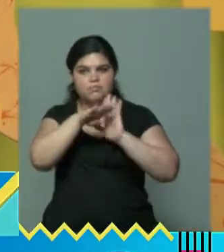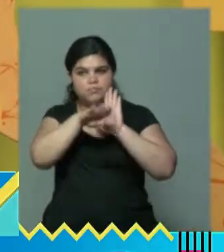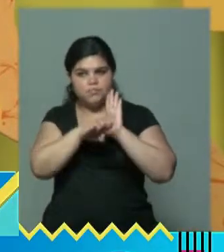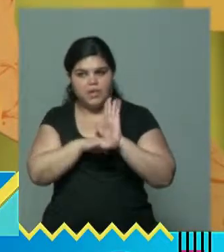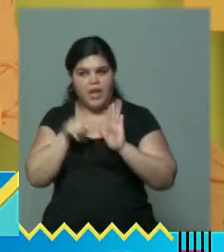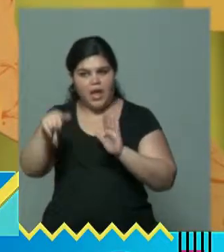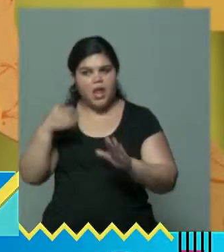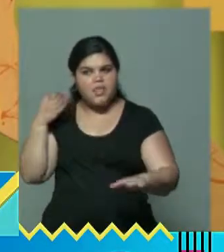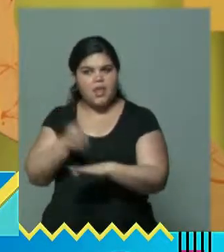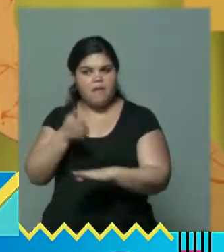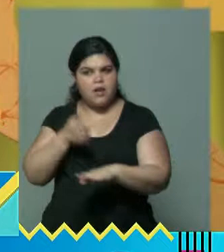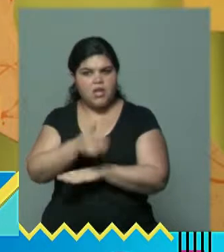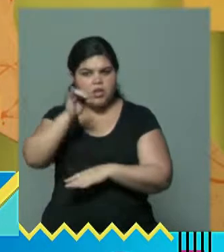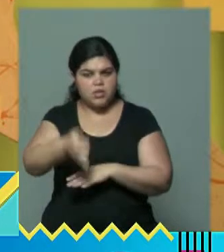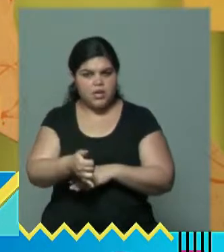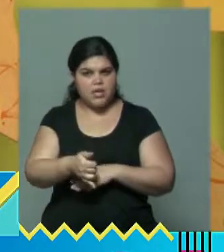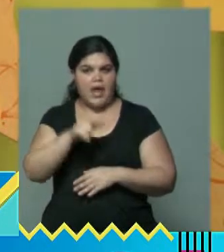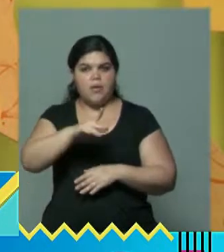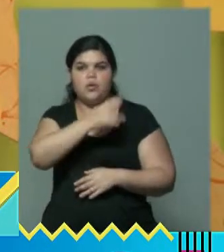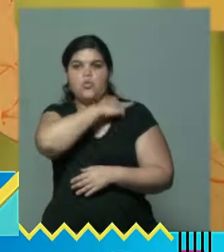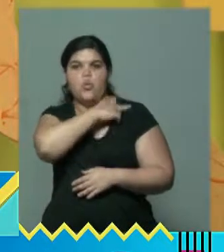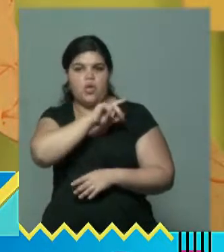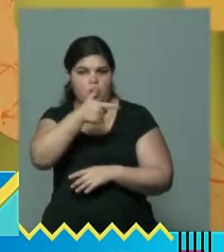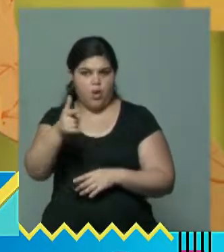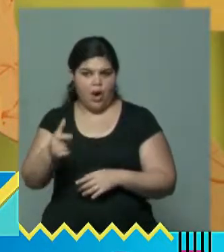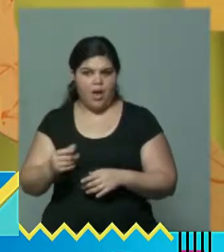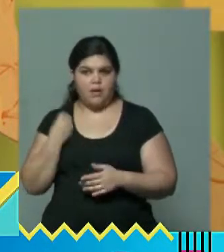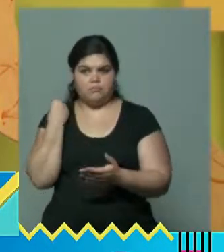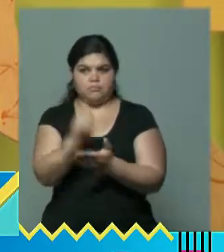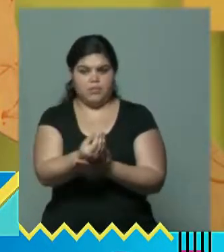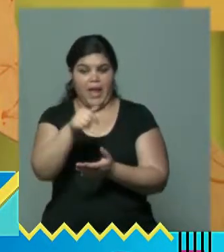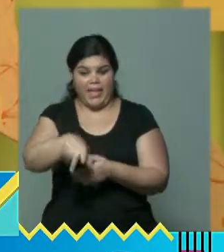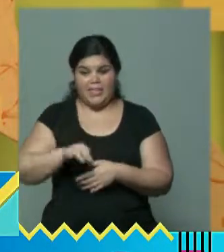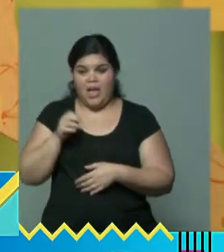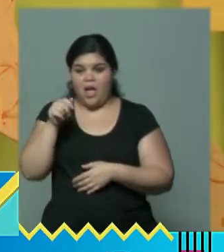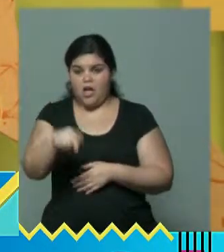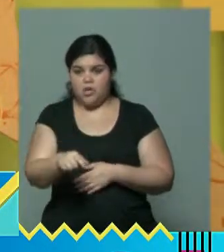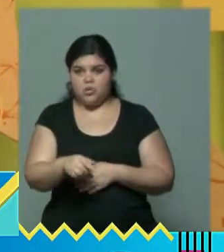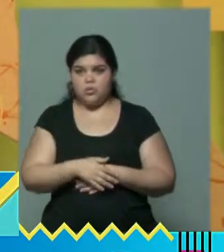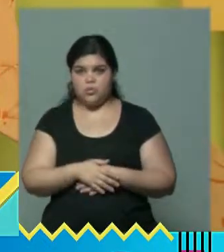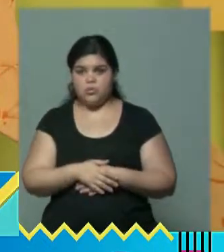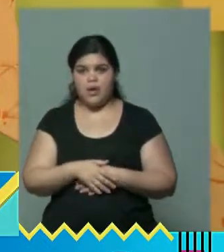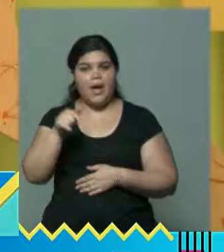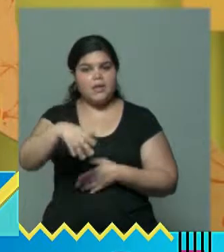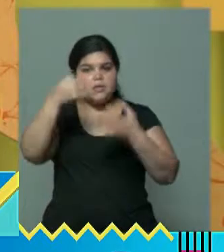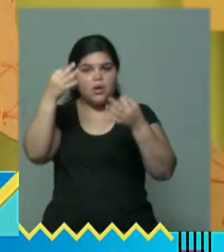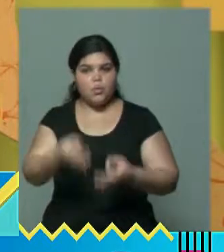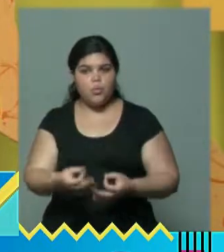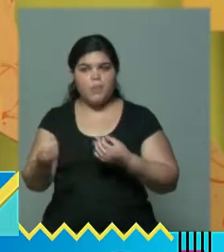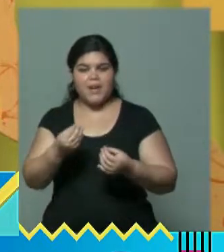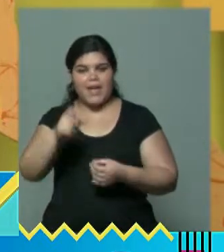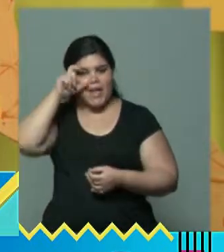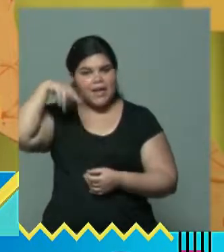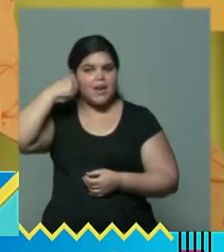intervenido durante mucho tiempo, estuvo descabezado. Recién ahora, este año, han presentado la terna definitiva para que el Energas